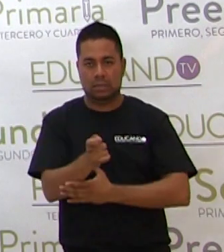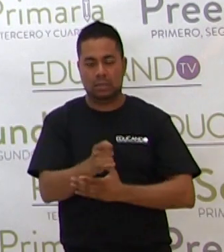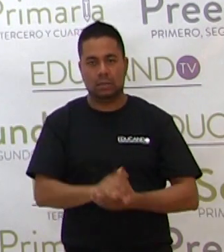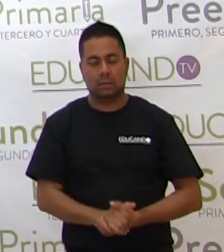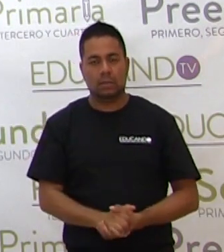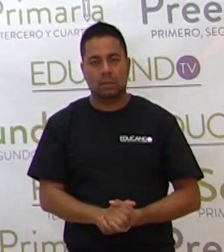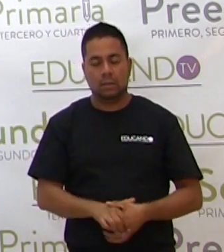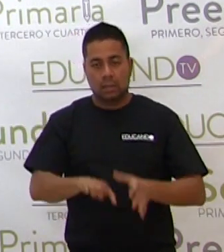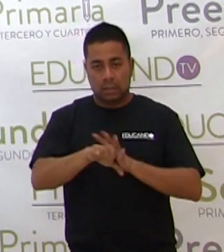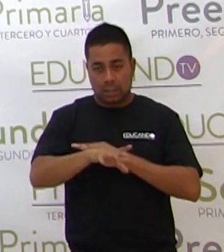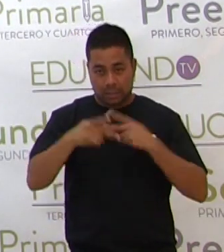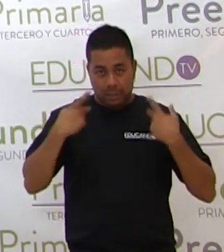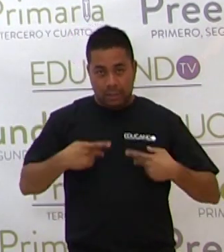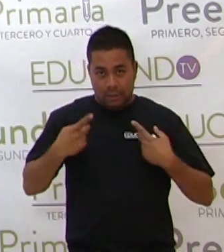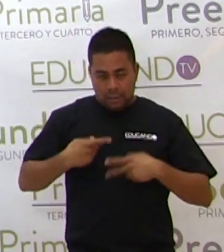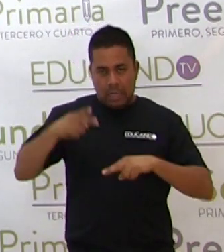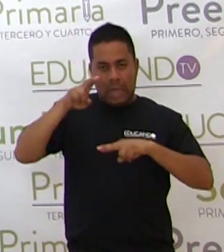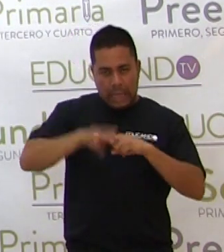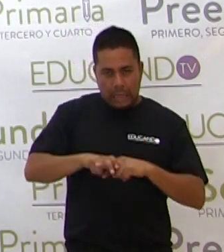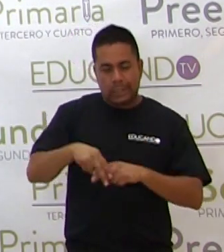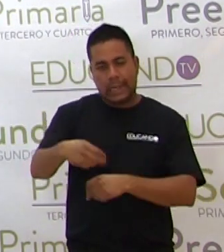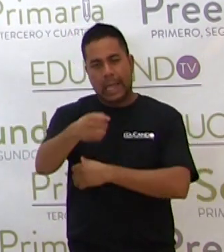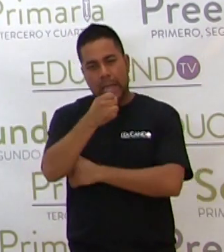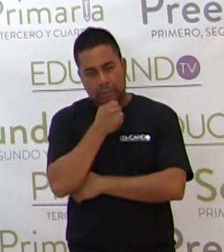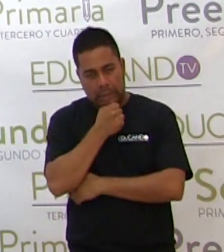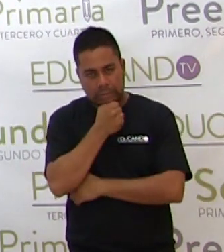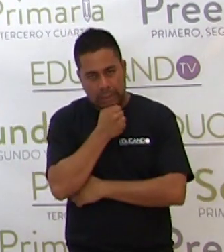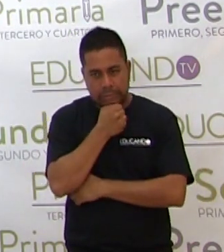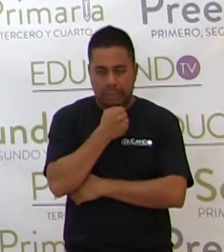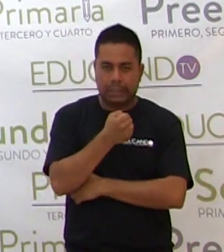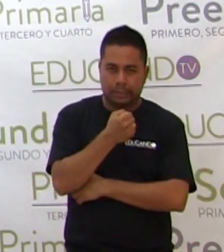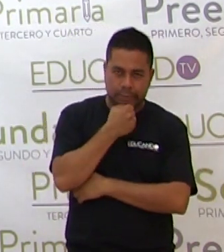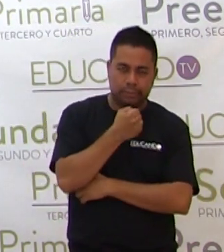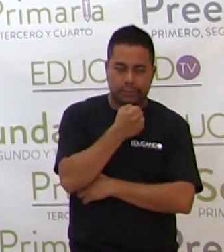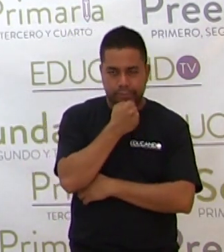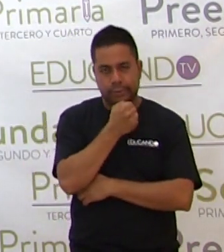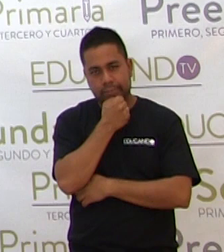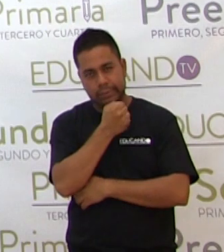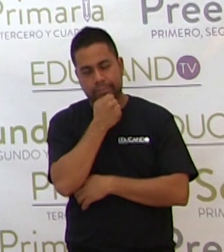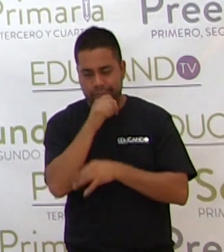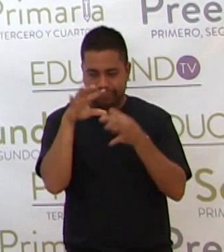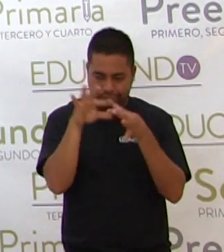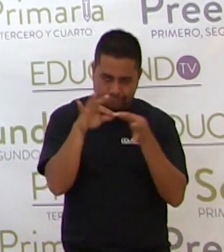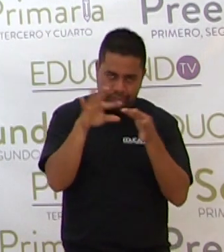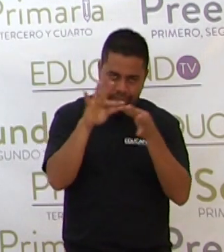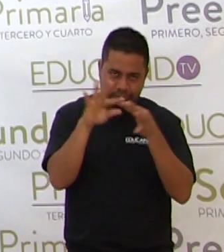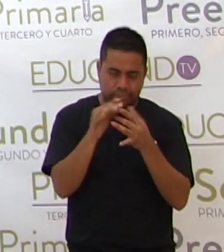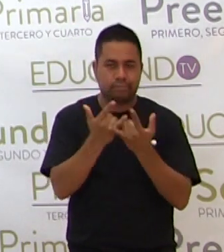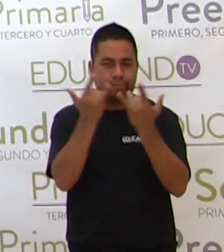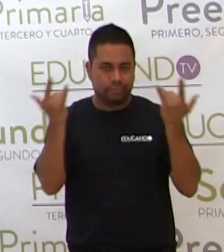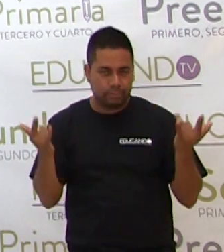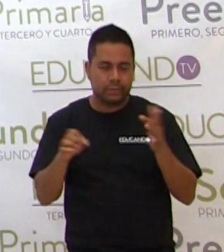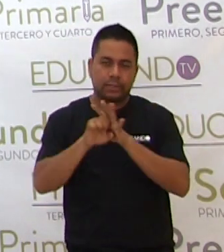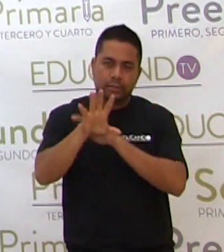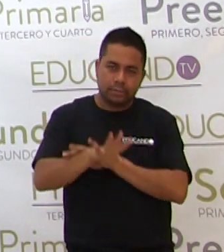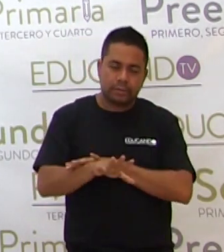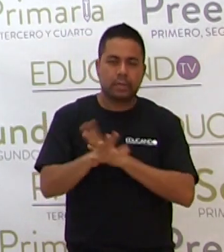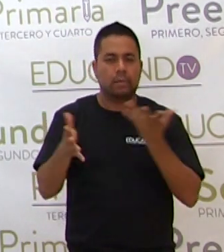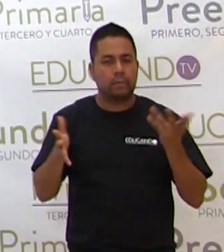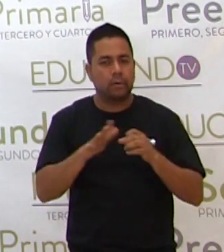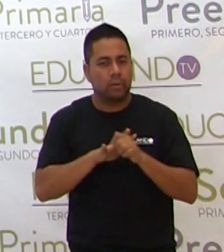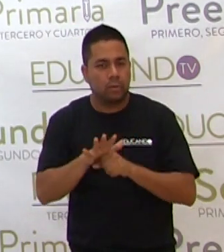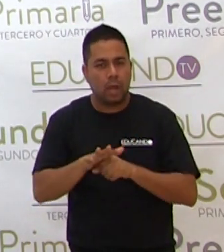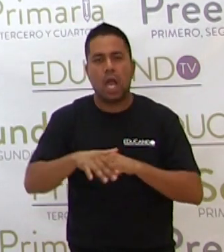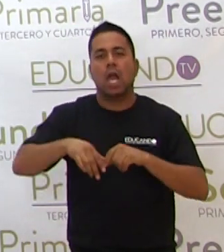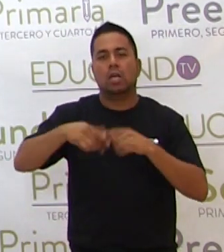cuando el locutor está narrando un hecho por ejemplo un ejemplo sería un